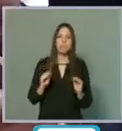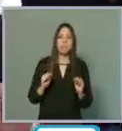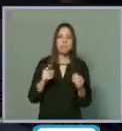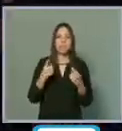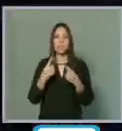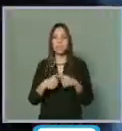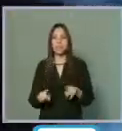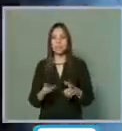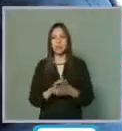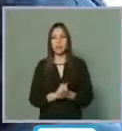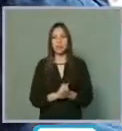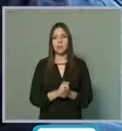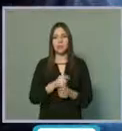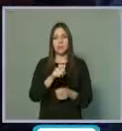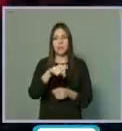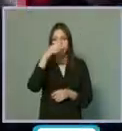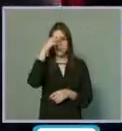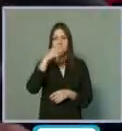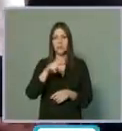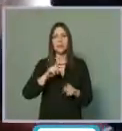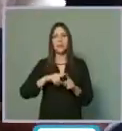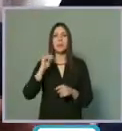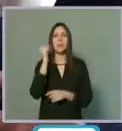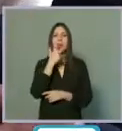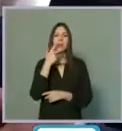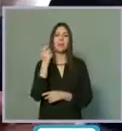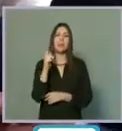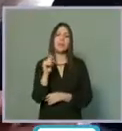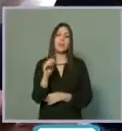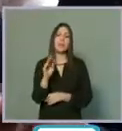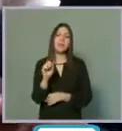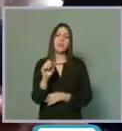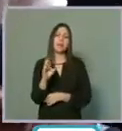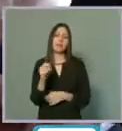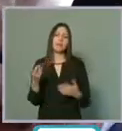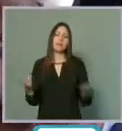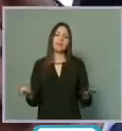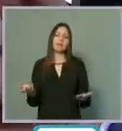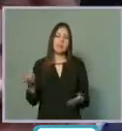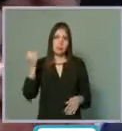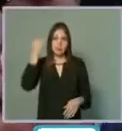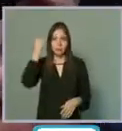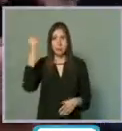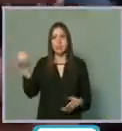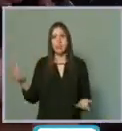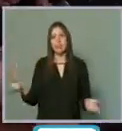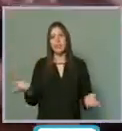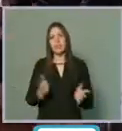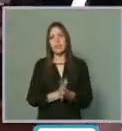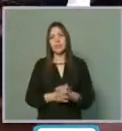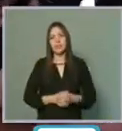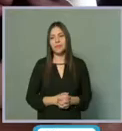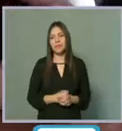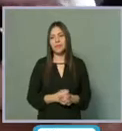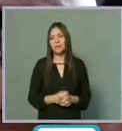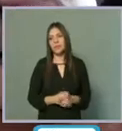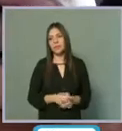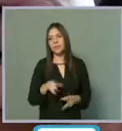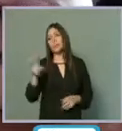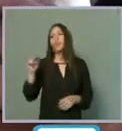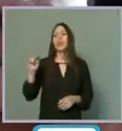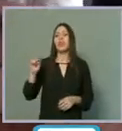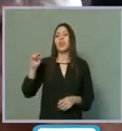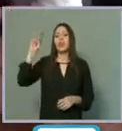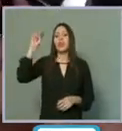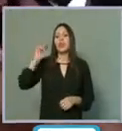qué parte de México es? Yo de Villahermosa, Tabasco. Entonces imagínate, tierra caliente. Era de Carlos Pellicer. Y yo del norte del